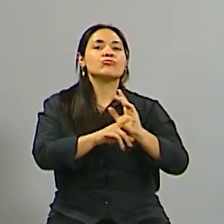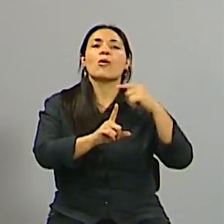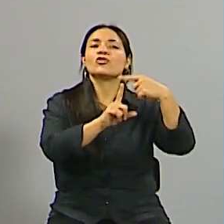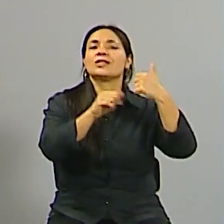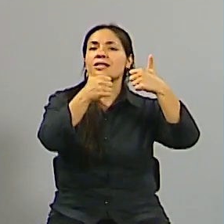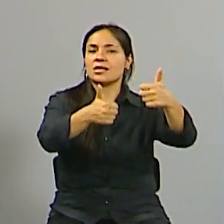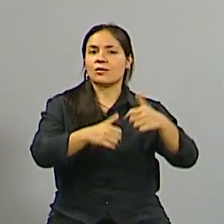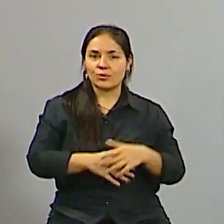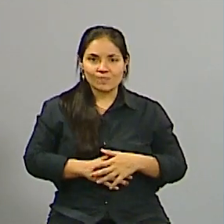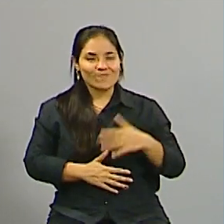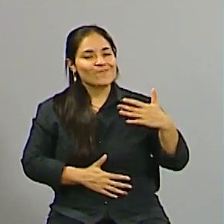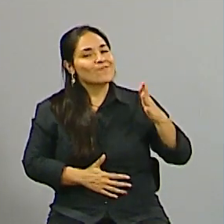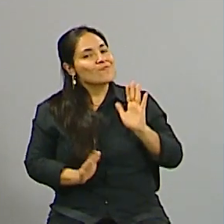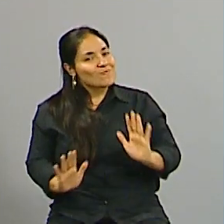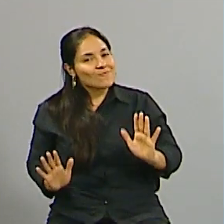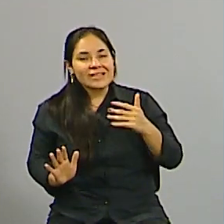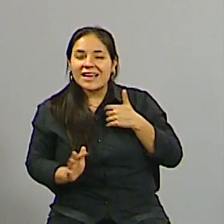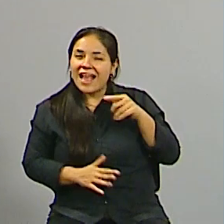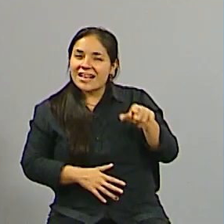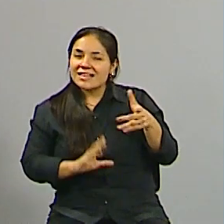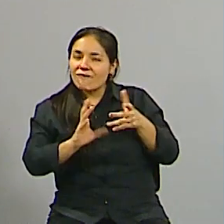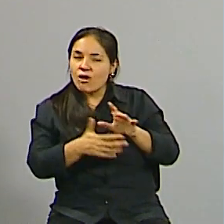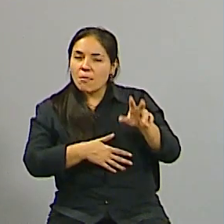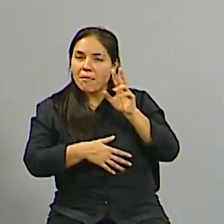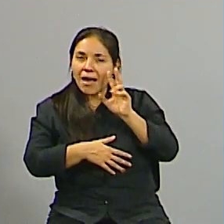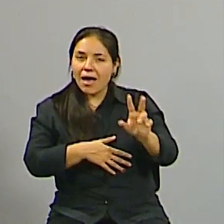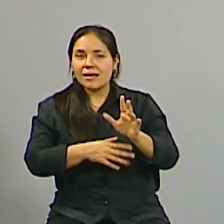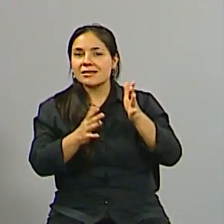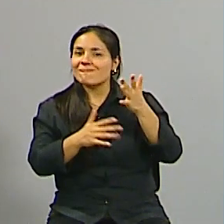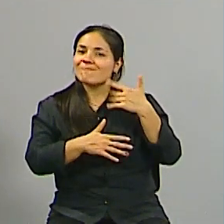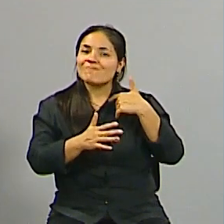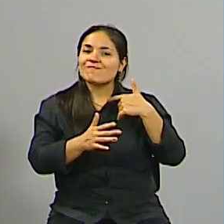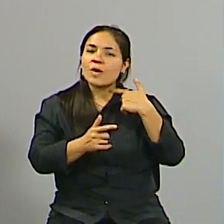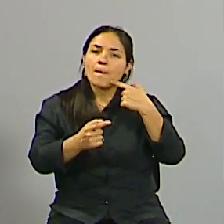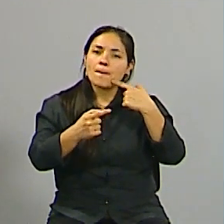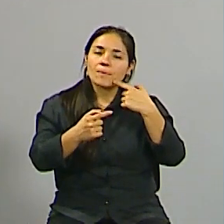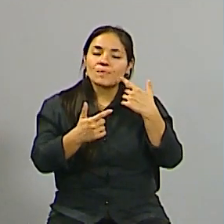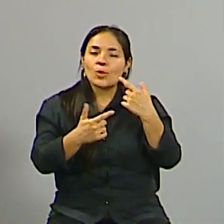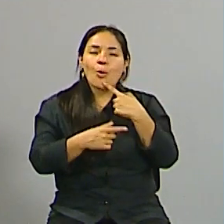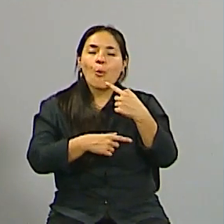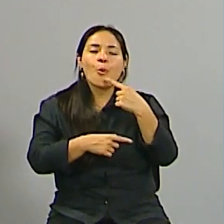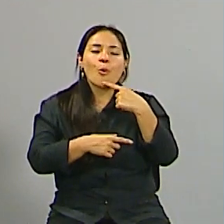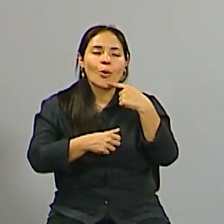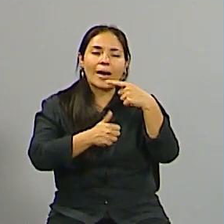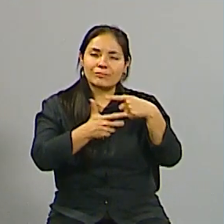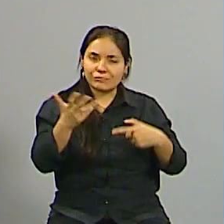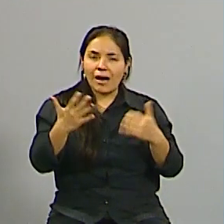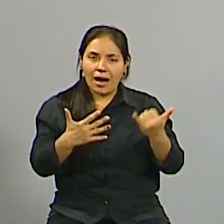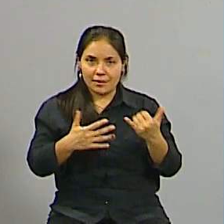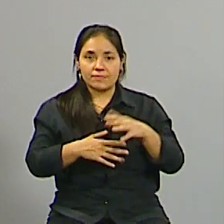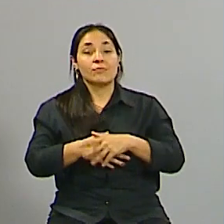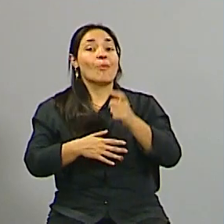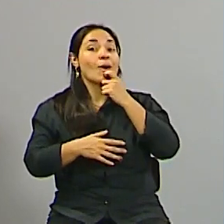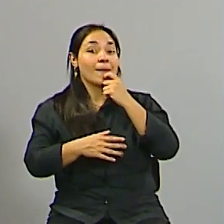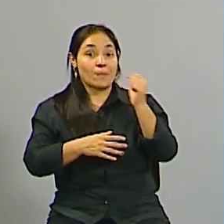Bueno, yo más bien, esa interpretación creo que por lo menos hay que hacerle muchas preguntas. Una